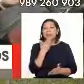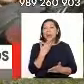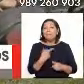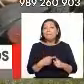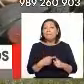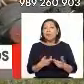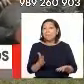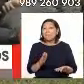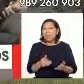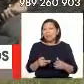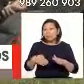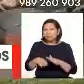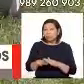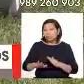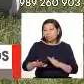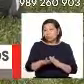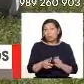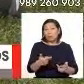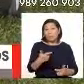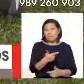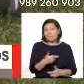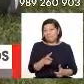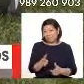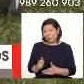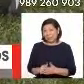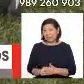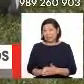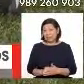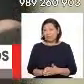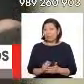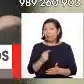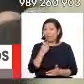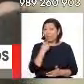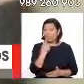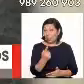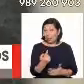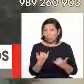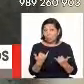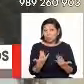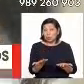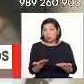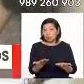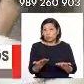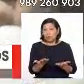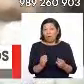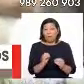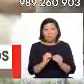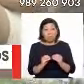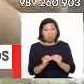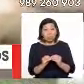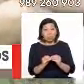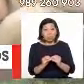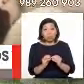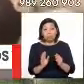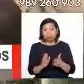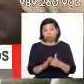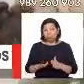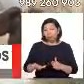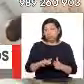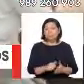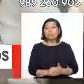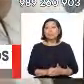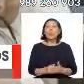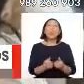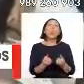delitos estarían involucrados los detenidos. Sin embargo, adelantaron que actúan bajo una modalidad en común. Imagínese